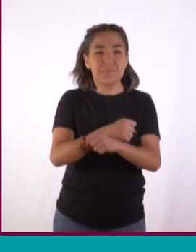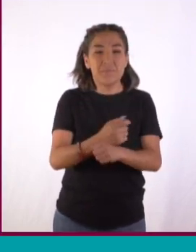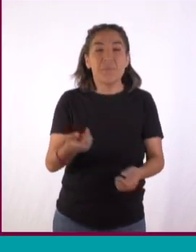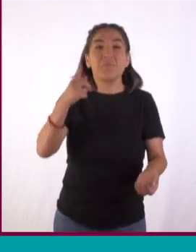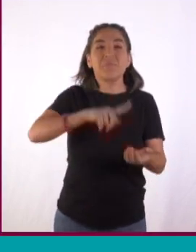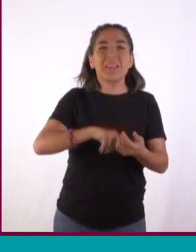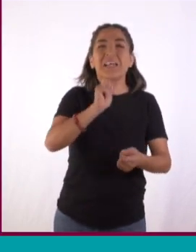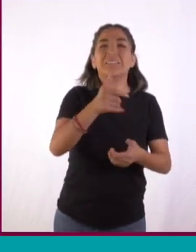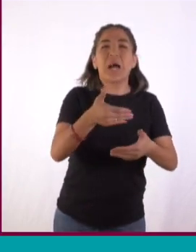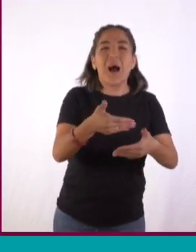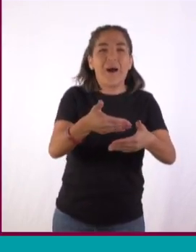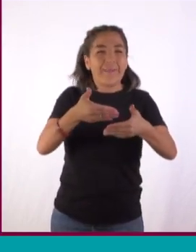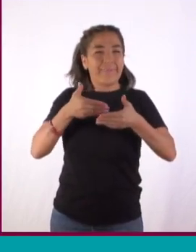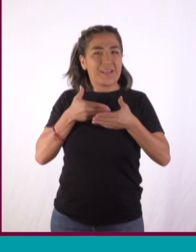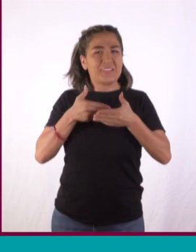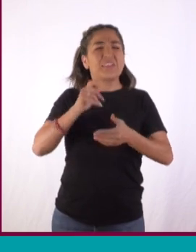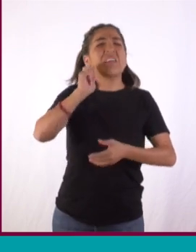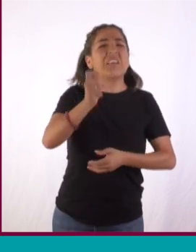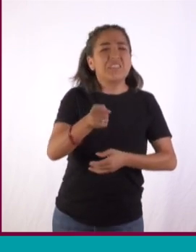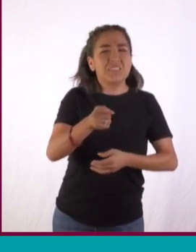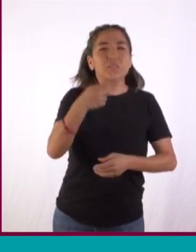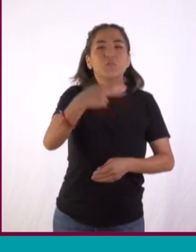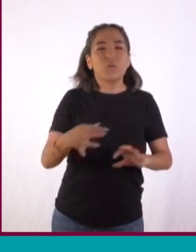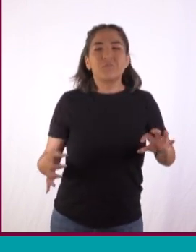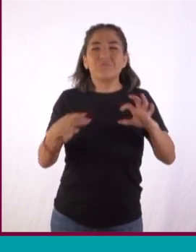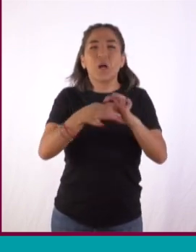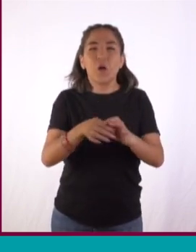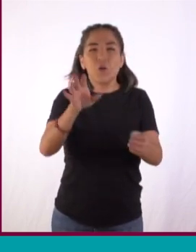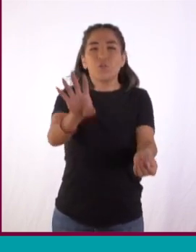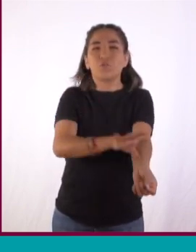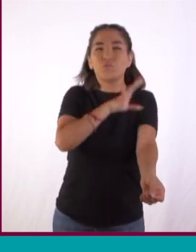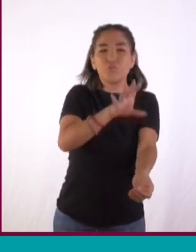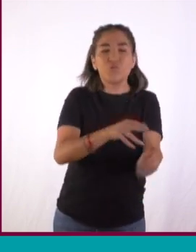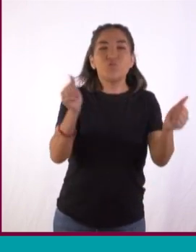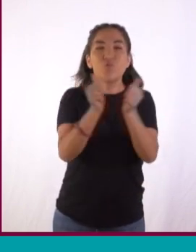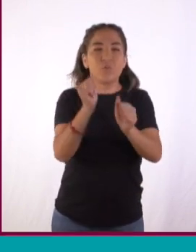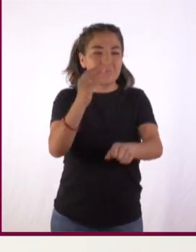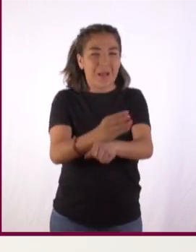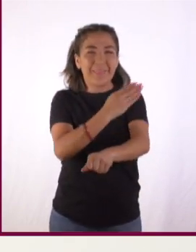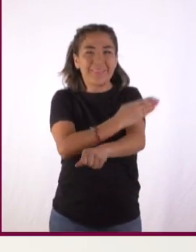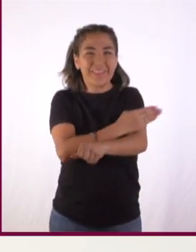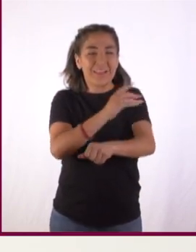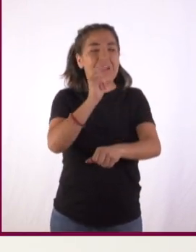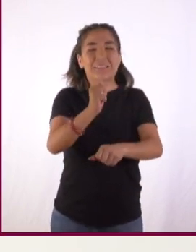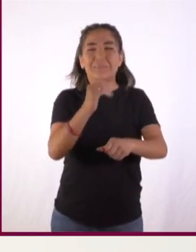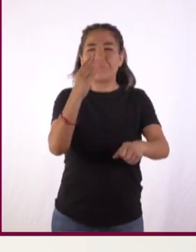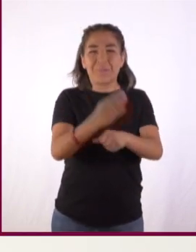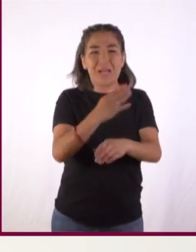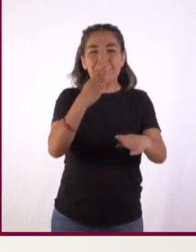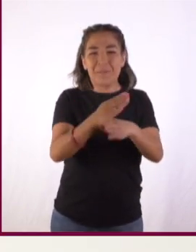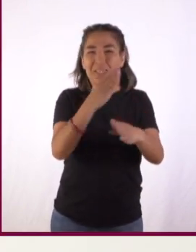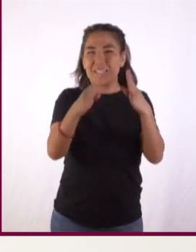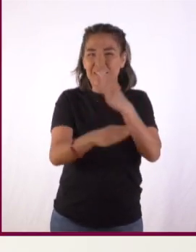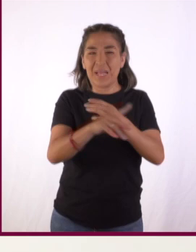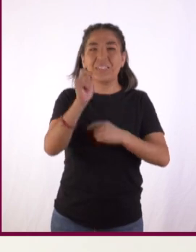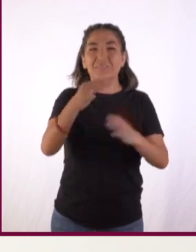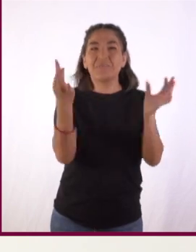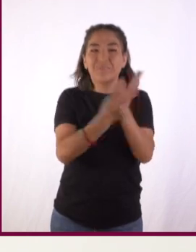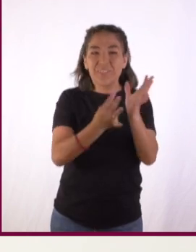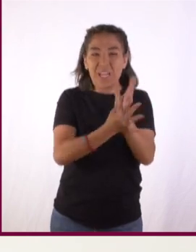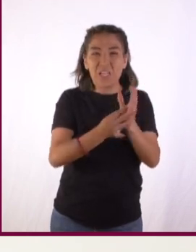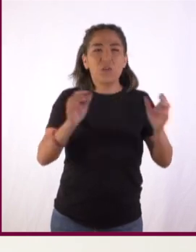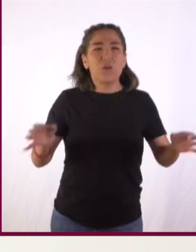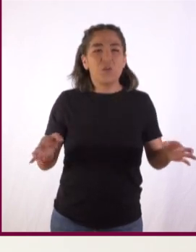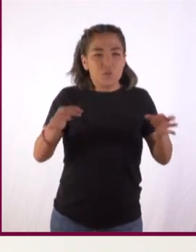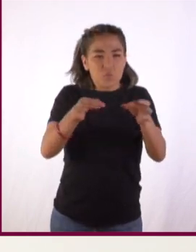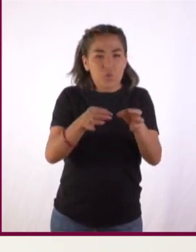histéresis es estar atrasado. Esto tiene que ver con la magnetización de un cuerpo, concretamente un ferromagneto, ya